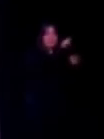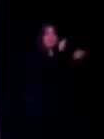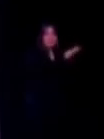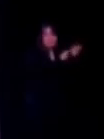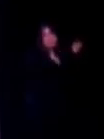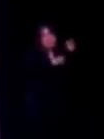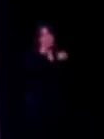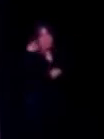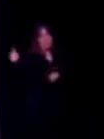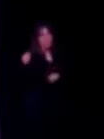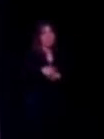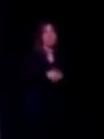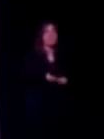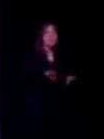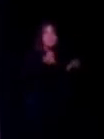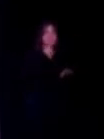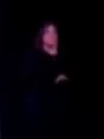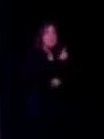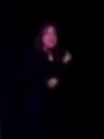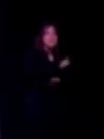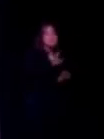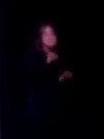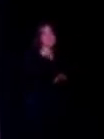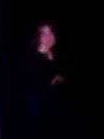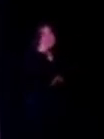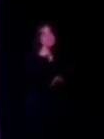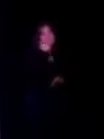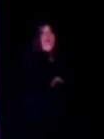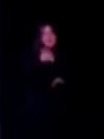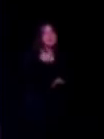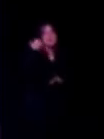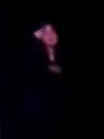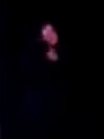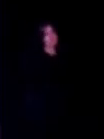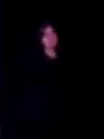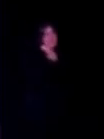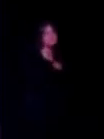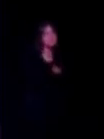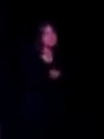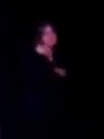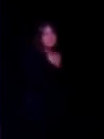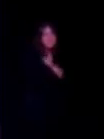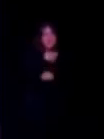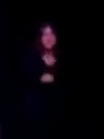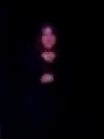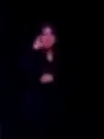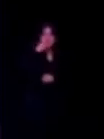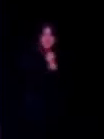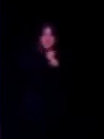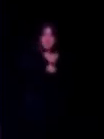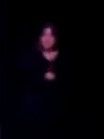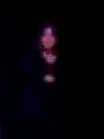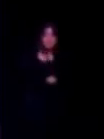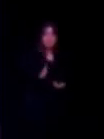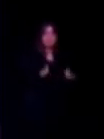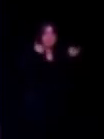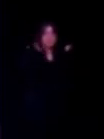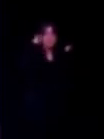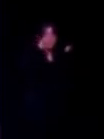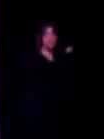donde hay algo más desde tu profesión entendida como un compromiso y una responsabilidad ante otras personas que implica